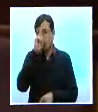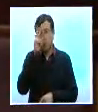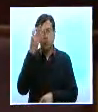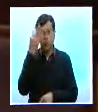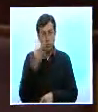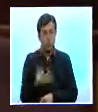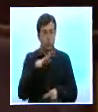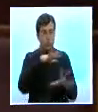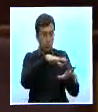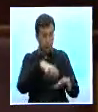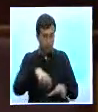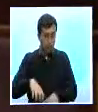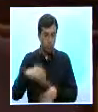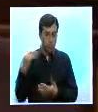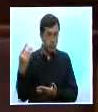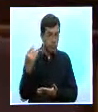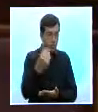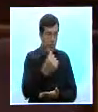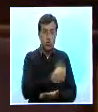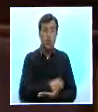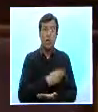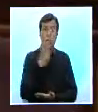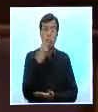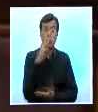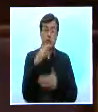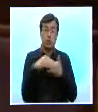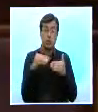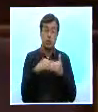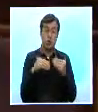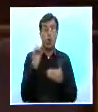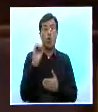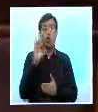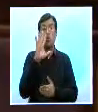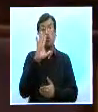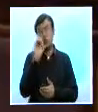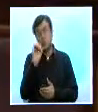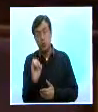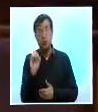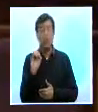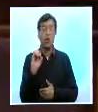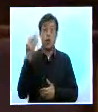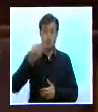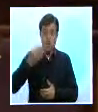cosecha en lugar de pagar los 16 dólares 50 o 60